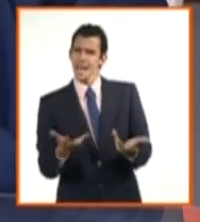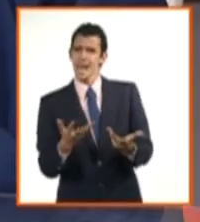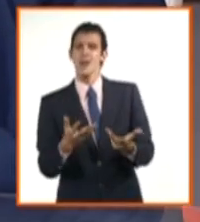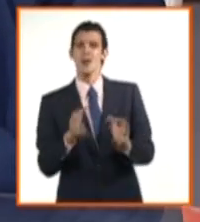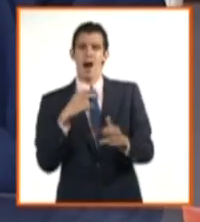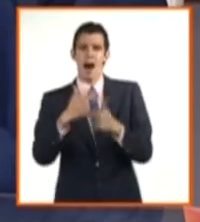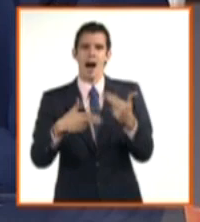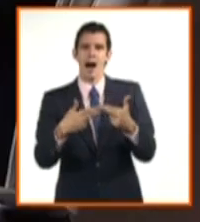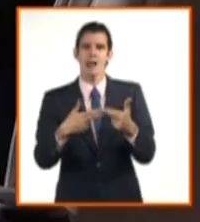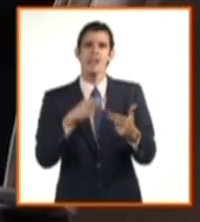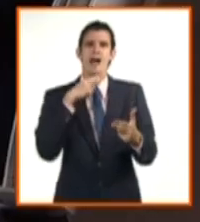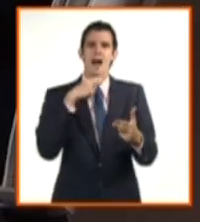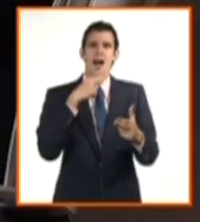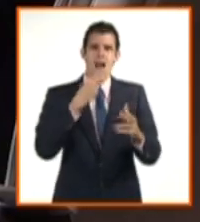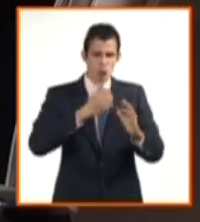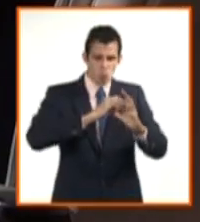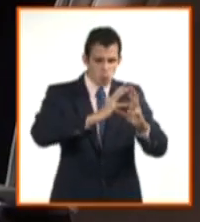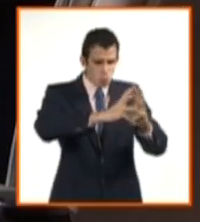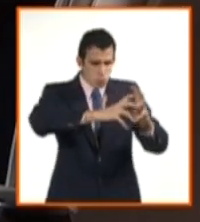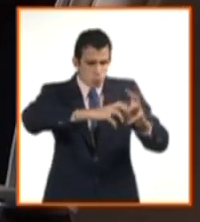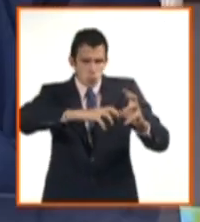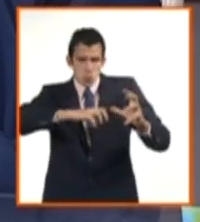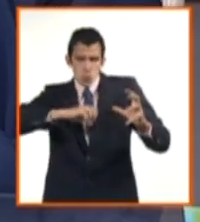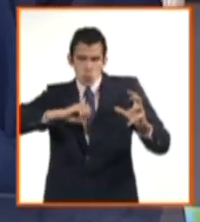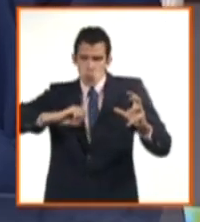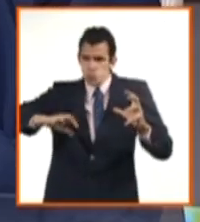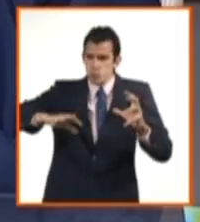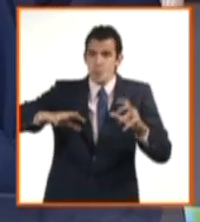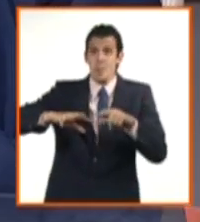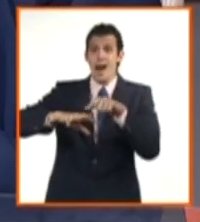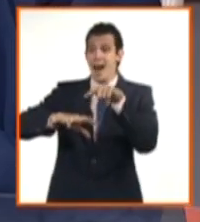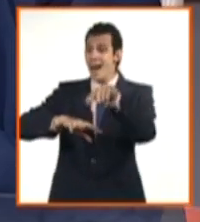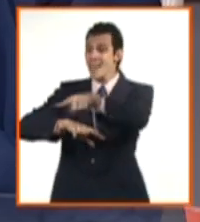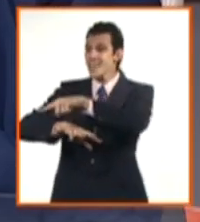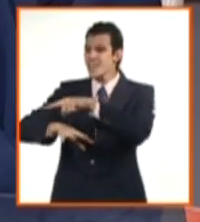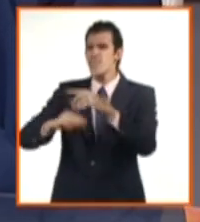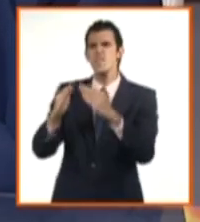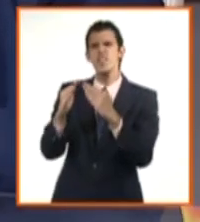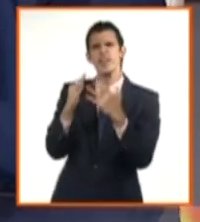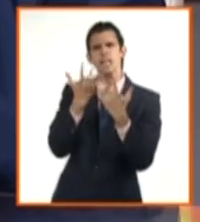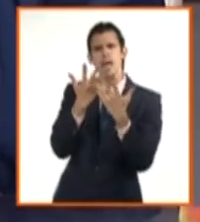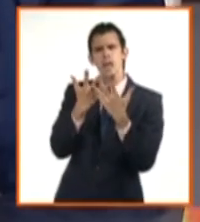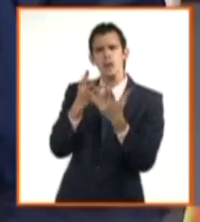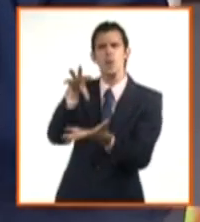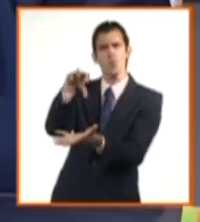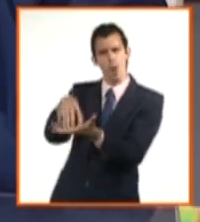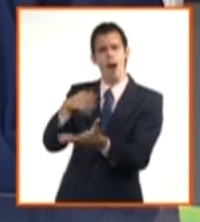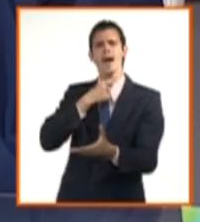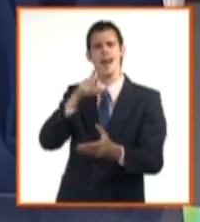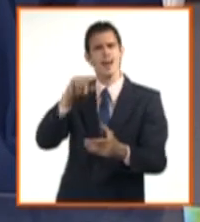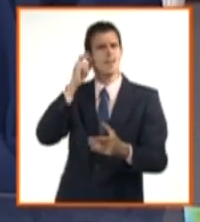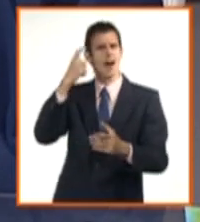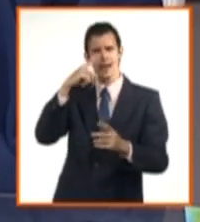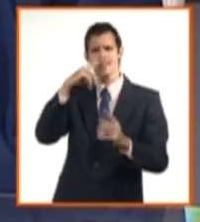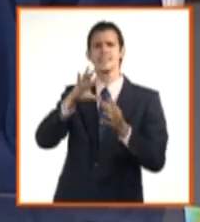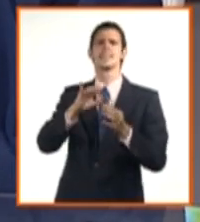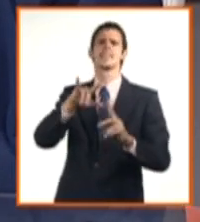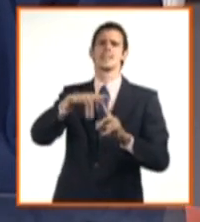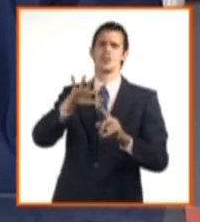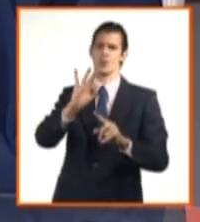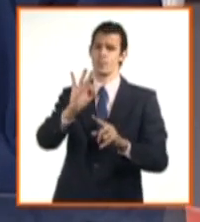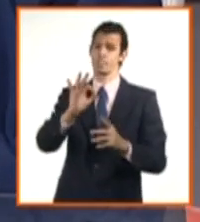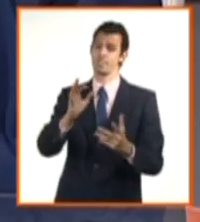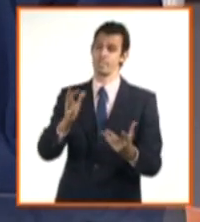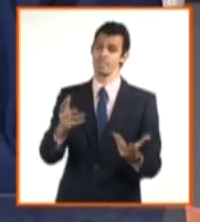despacha con avalancha fue una avalancha entonces lo que le vino encima al al fondo una vez que se logró destruir este